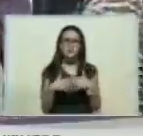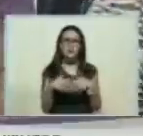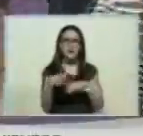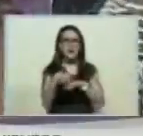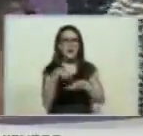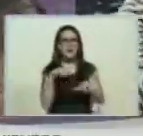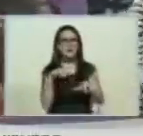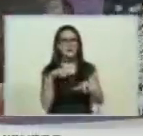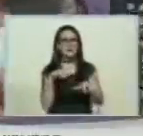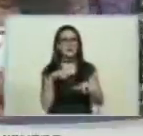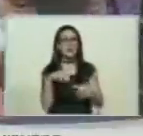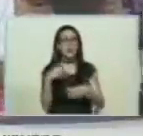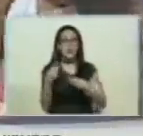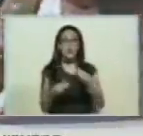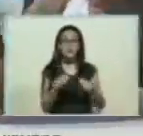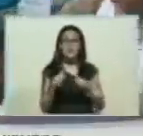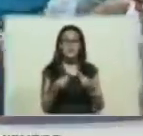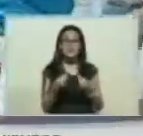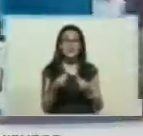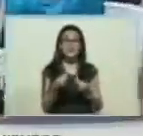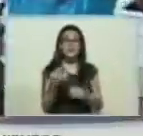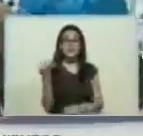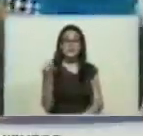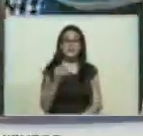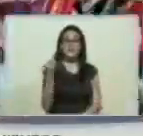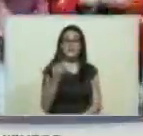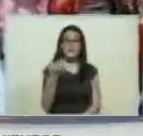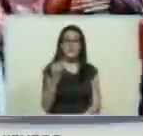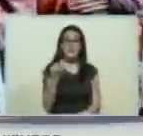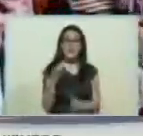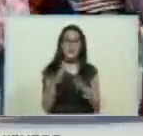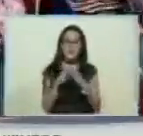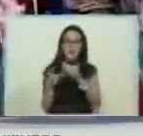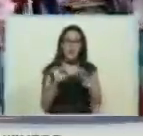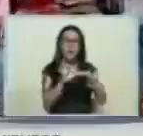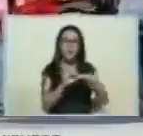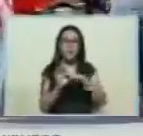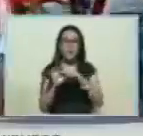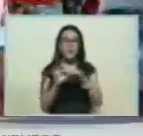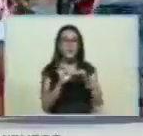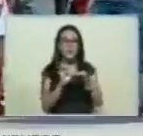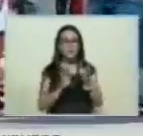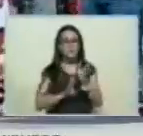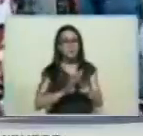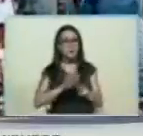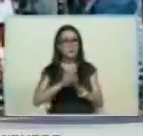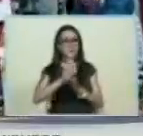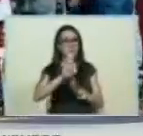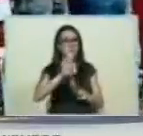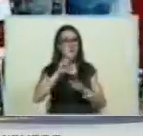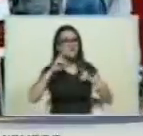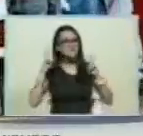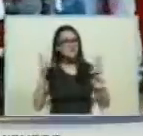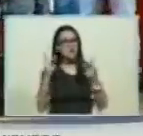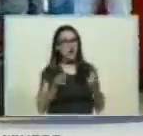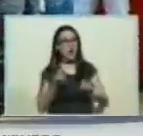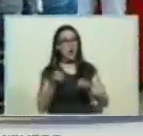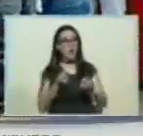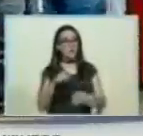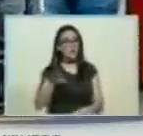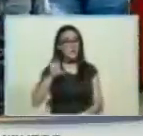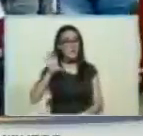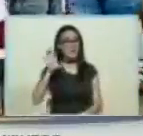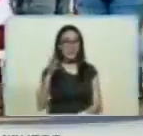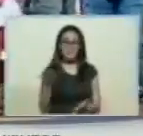productivo que está haciendo en la realidad toda la unión para ir avanzando hacia las victorias económicas que nuestra